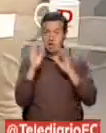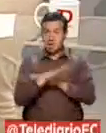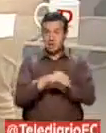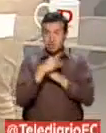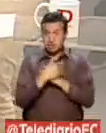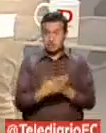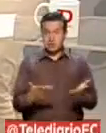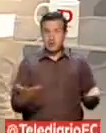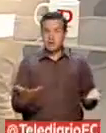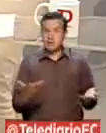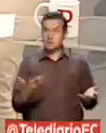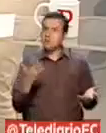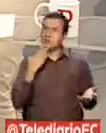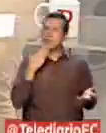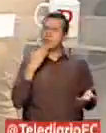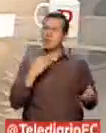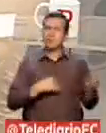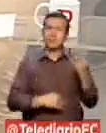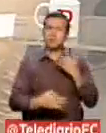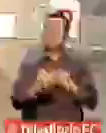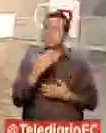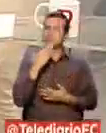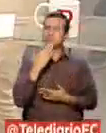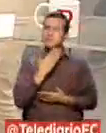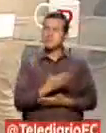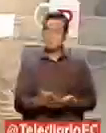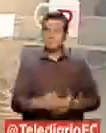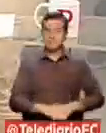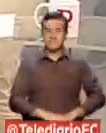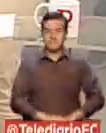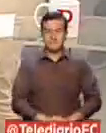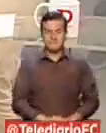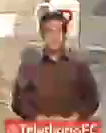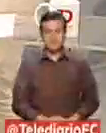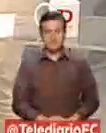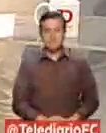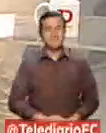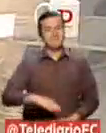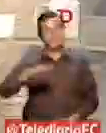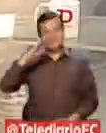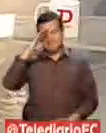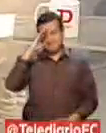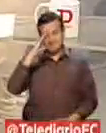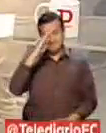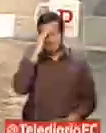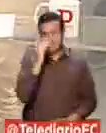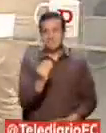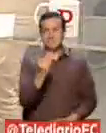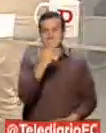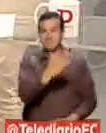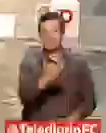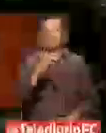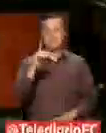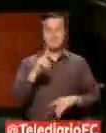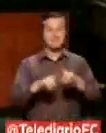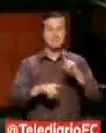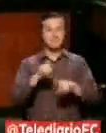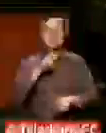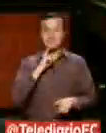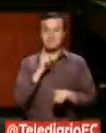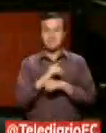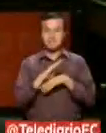César, cuéntanos cómo se va a llevar adelante esta cruzada. ¿Qué tal, Sofía? Muy buenos días, amigos de